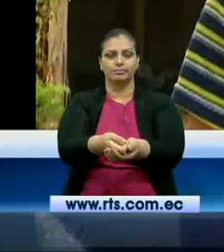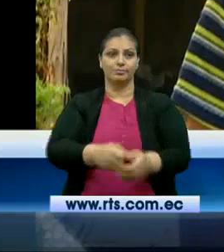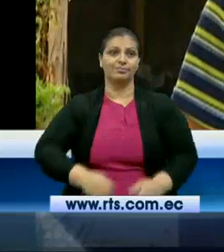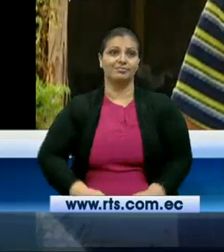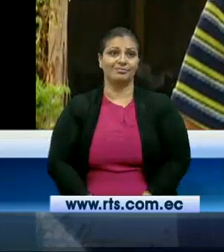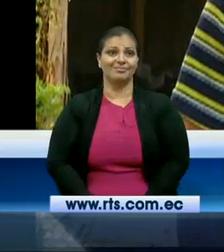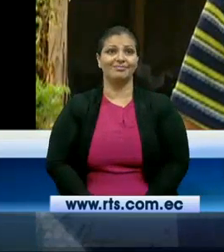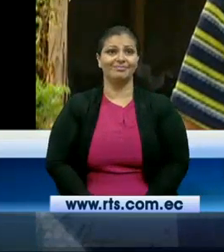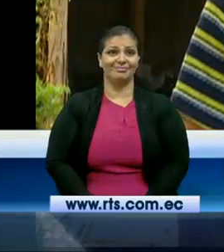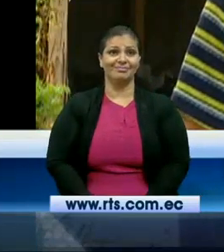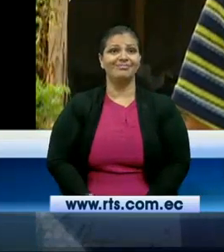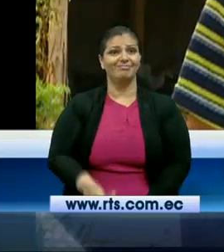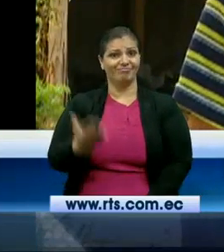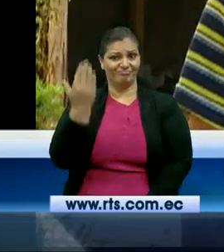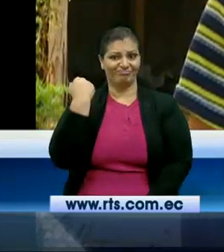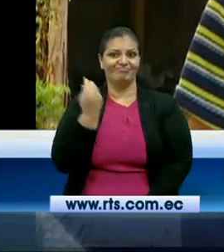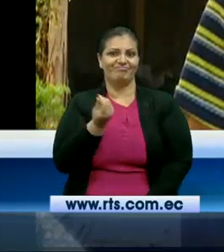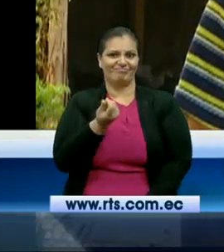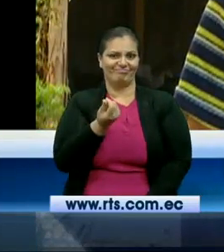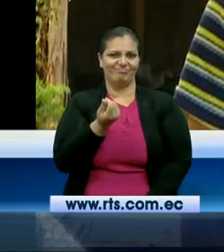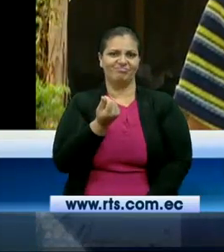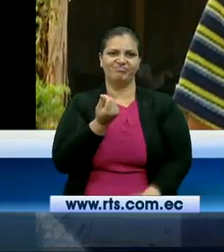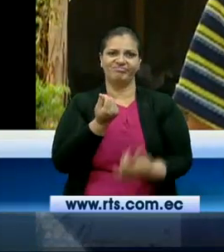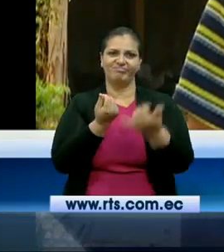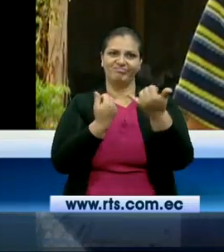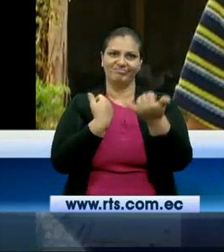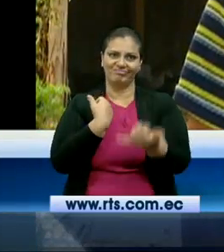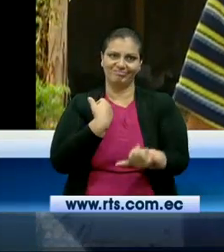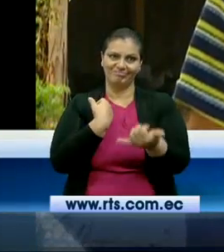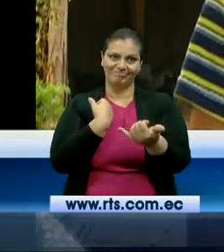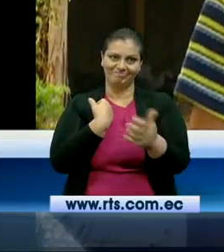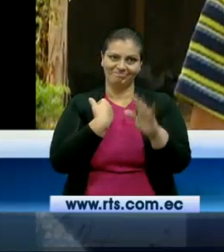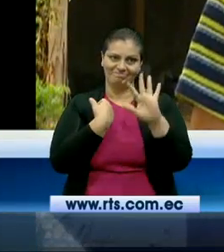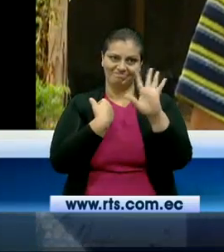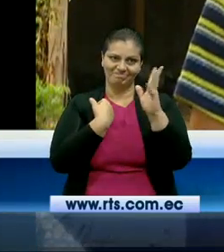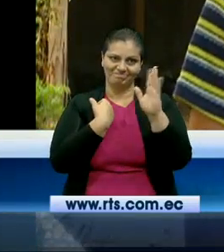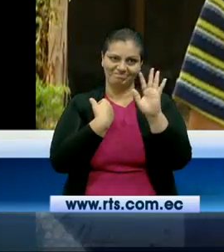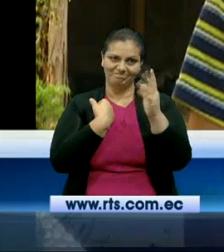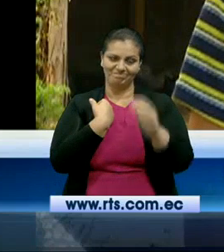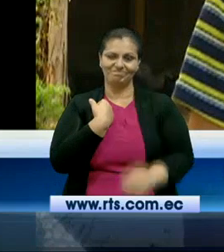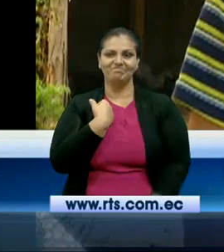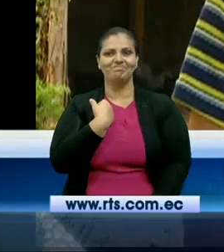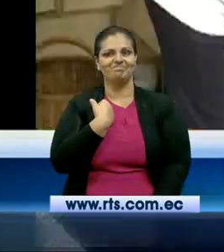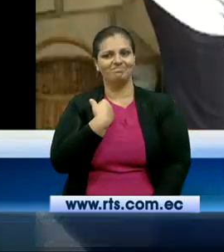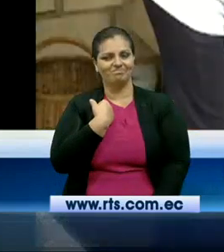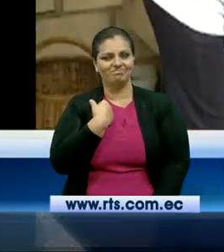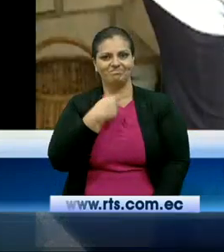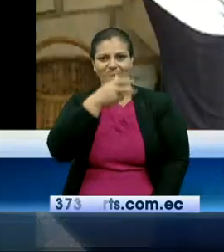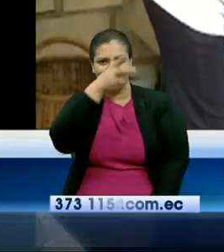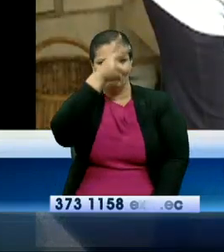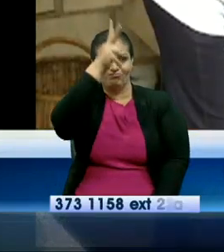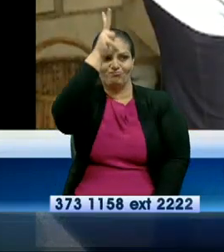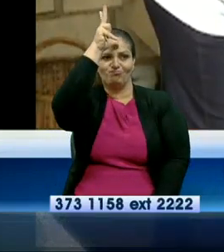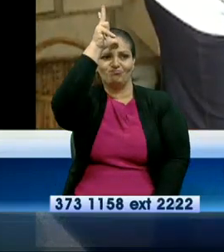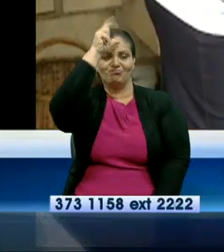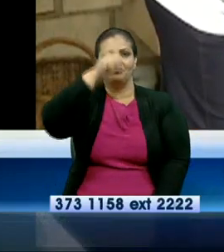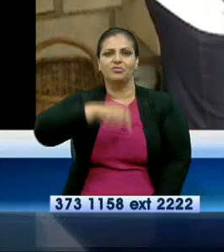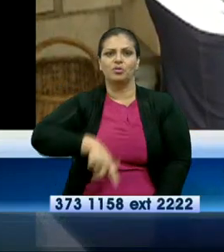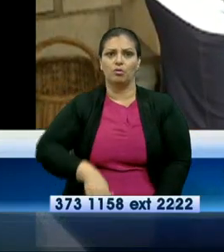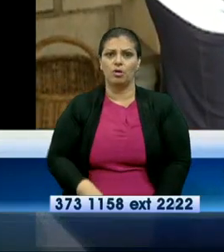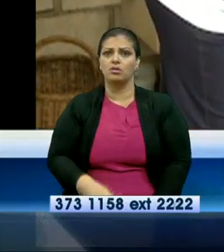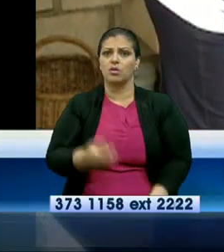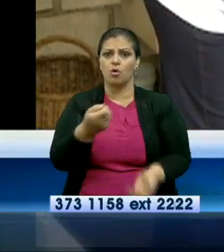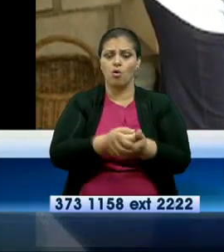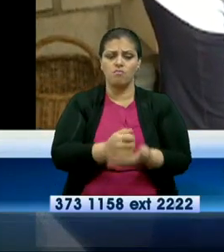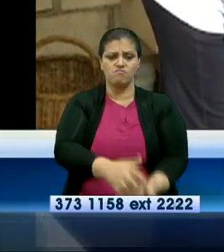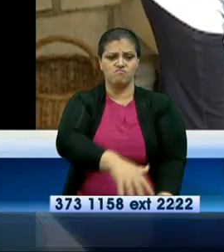por quintales, como unas 3-4 quintales. Y eso se daba al tercer día de fiesta. La preparación sí comienza